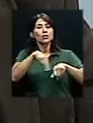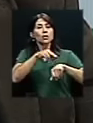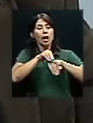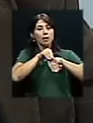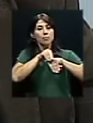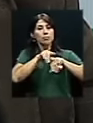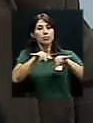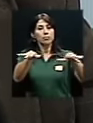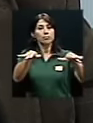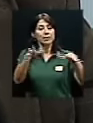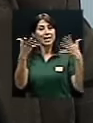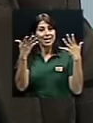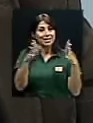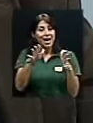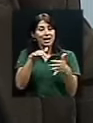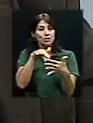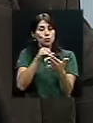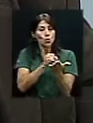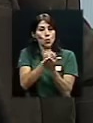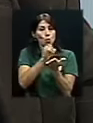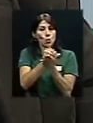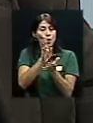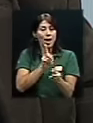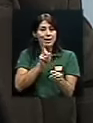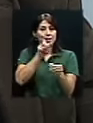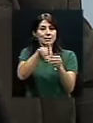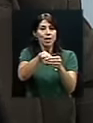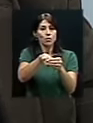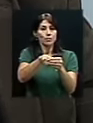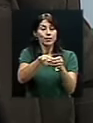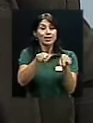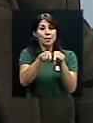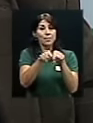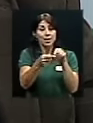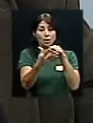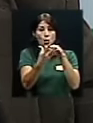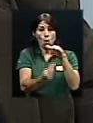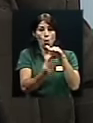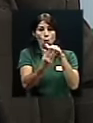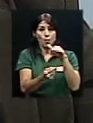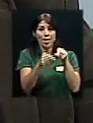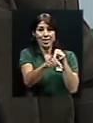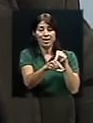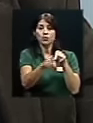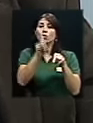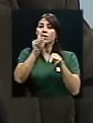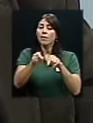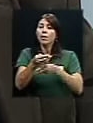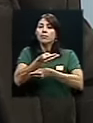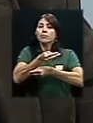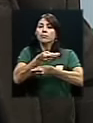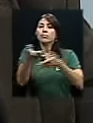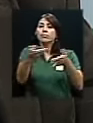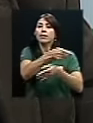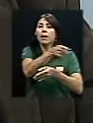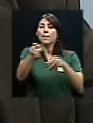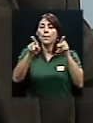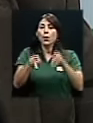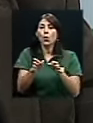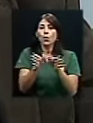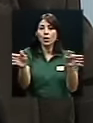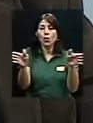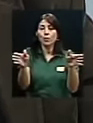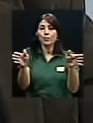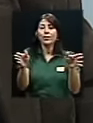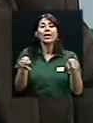estudio ha ingresado. Se indica que una copia de ese documento está en disposición del público y se da un plazo para que